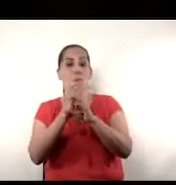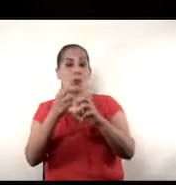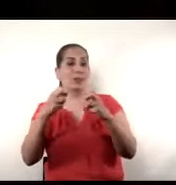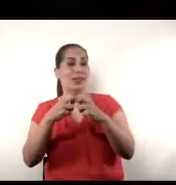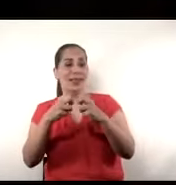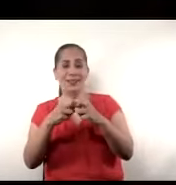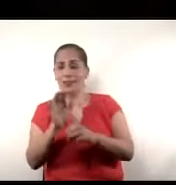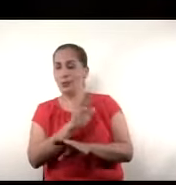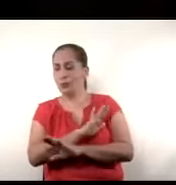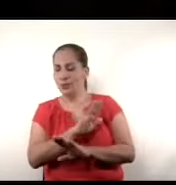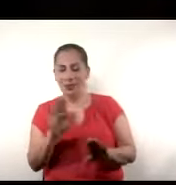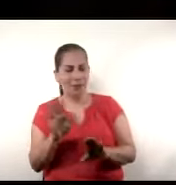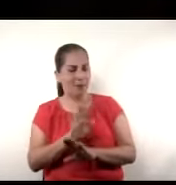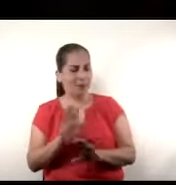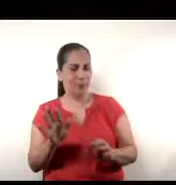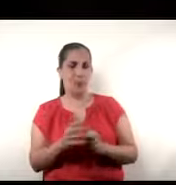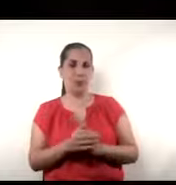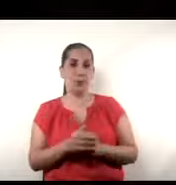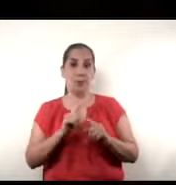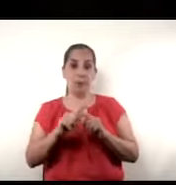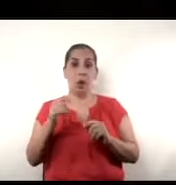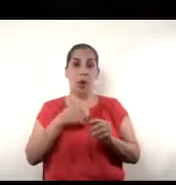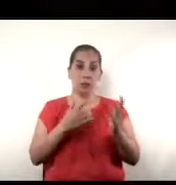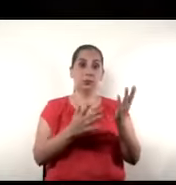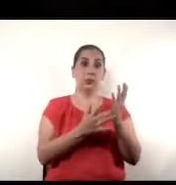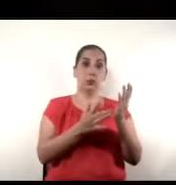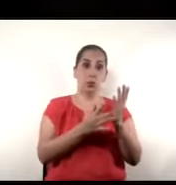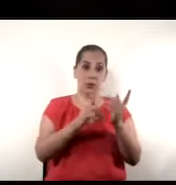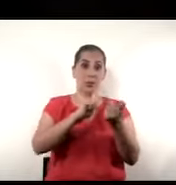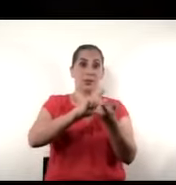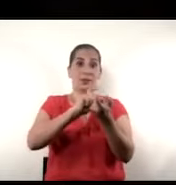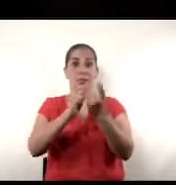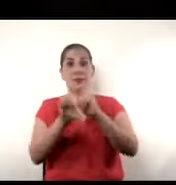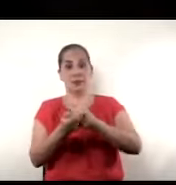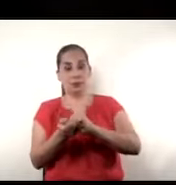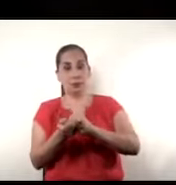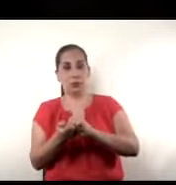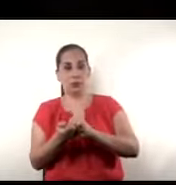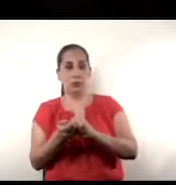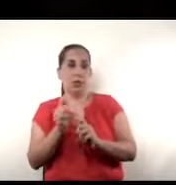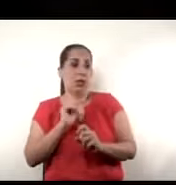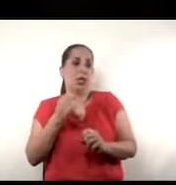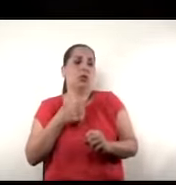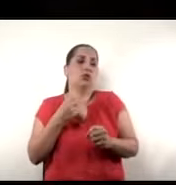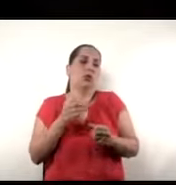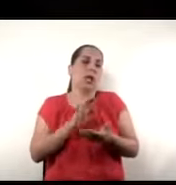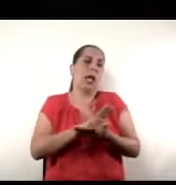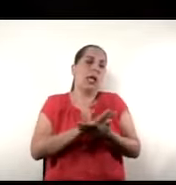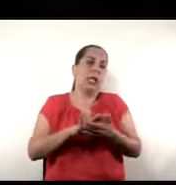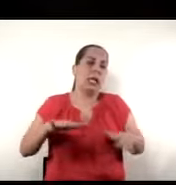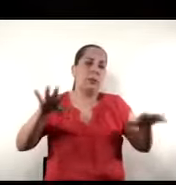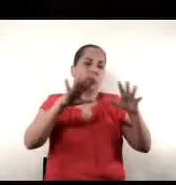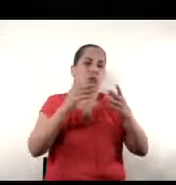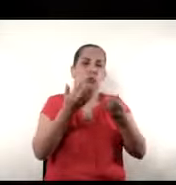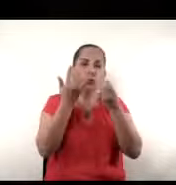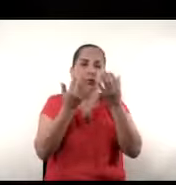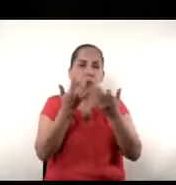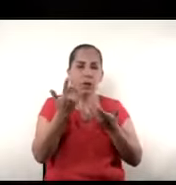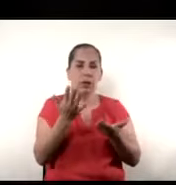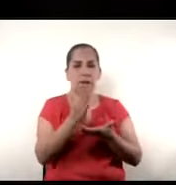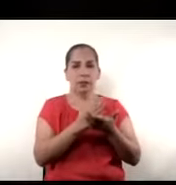están todavía en ese nivel de precios. Pero hay tecnologías de transición que ciertamente no son tan limpias, tienen algunas emanaciones, algunas